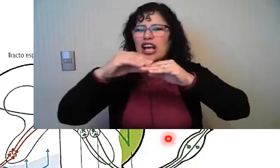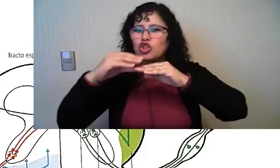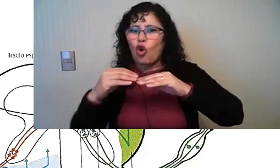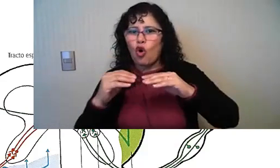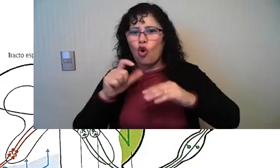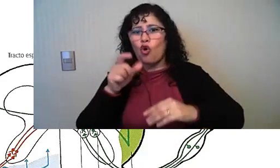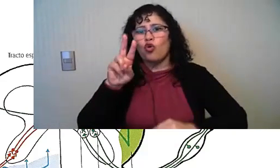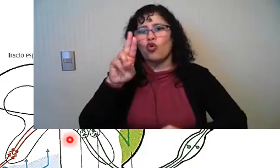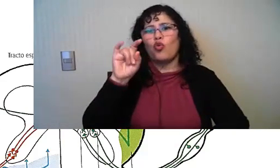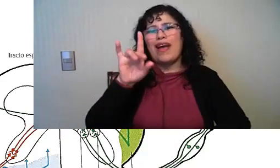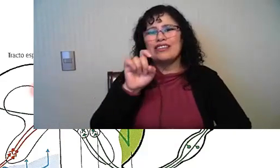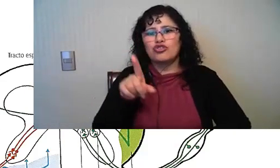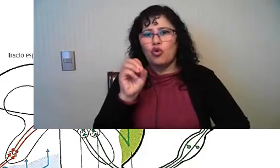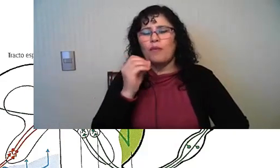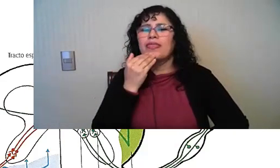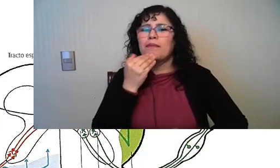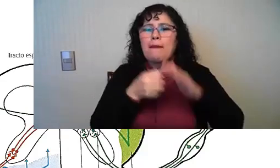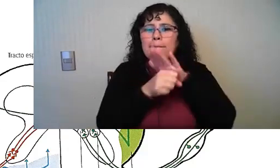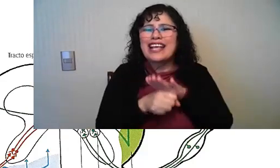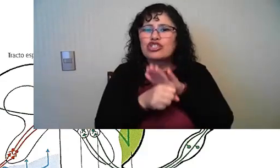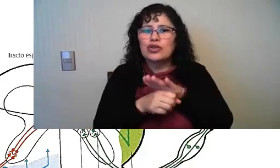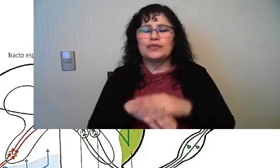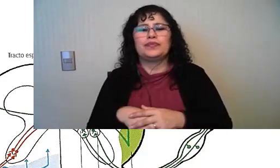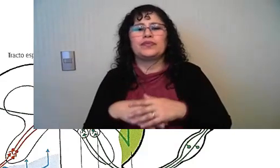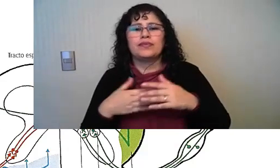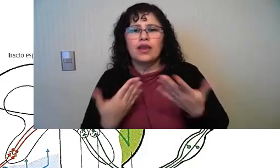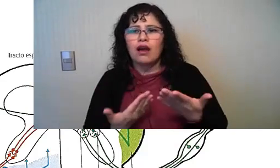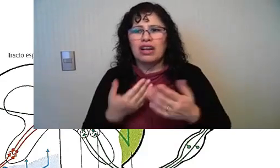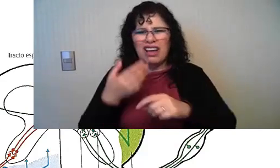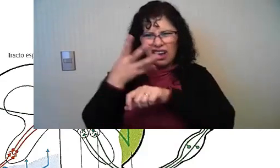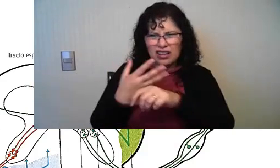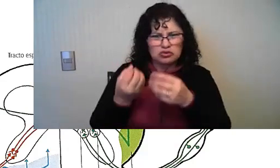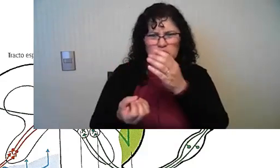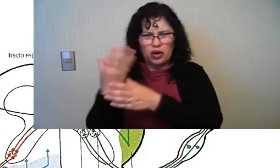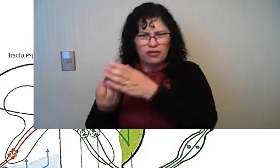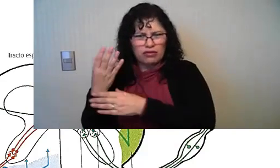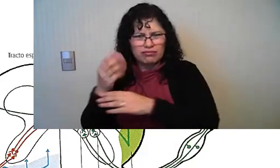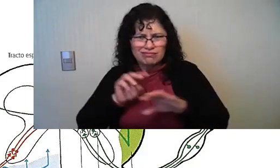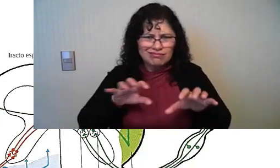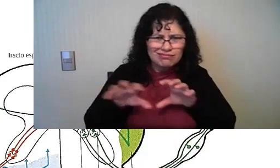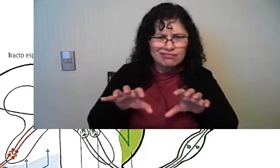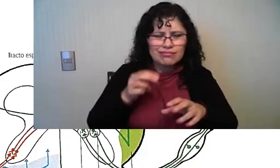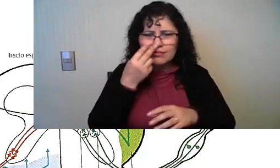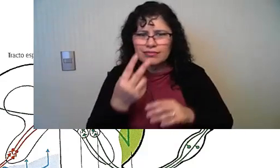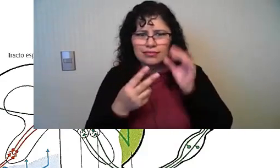Esto respecto a lo que es médula espinal. Hay otros elementos que empiezan a aparecer a nivel del tronco encefálico.